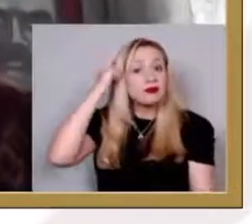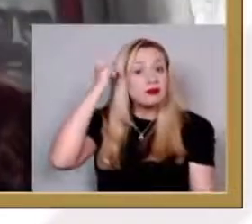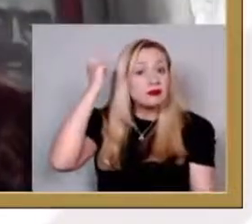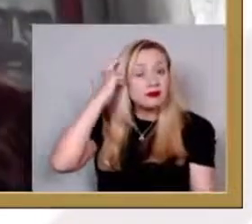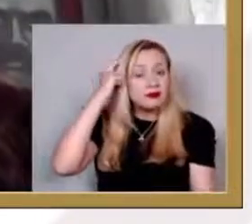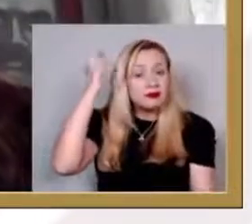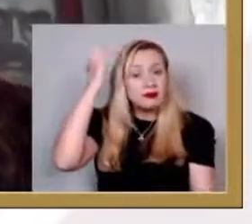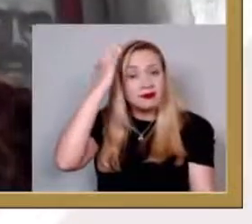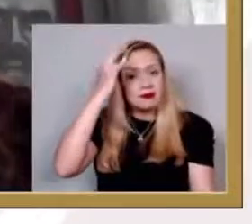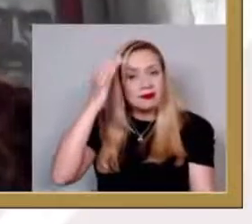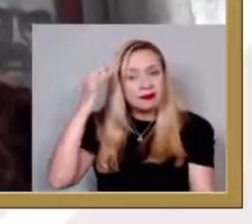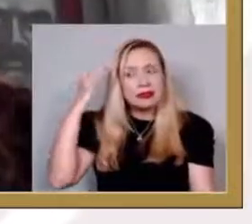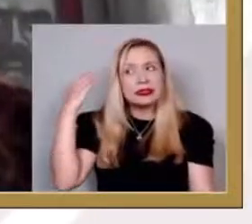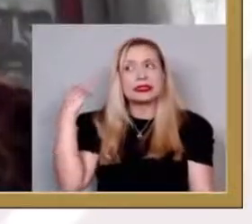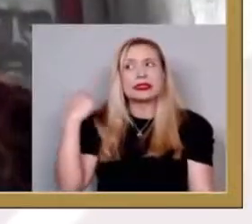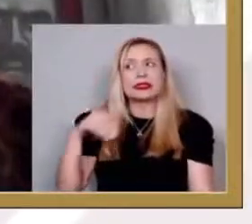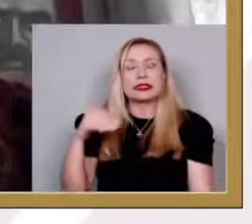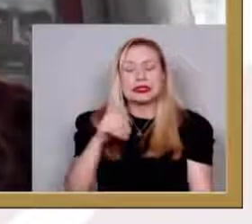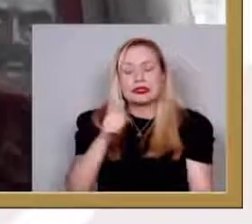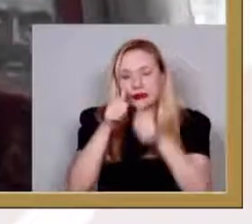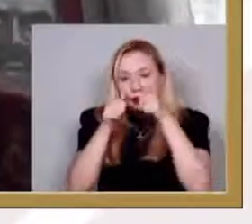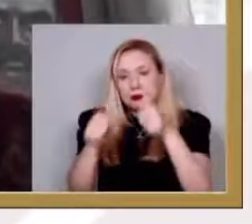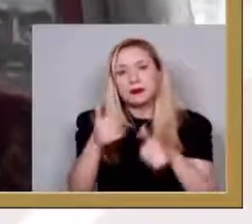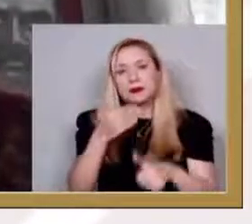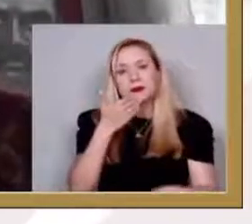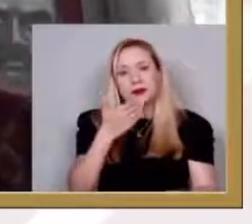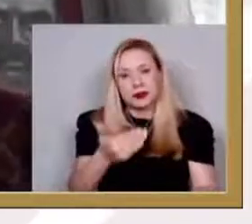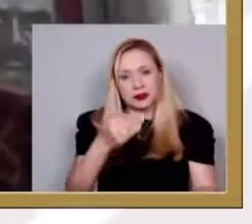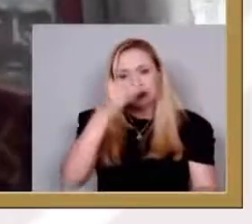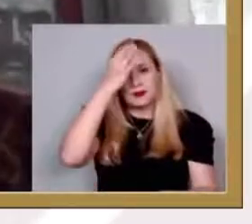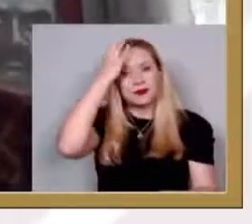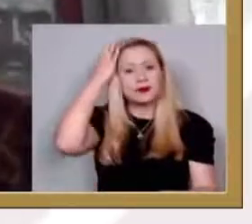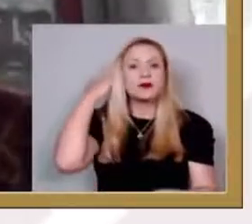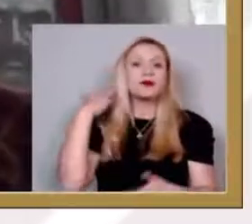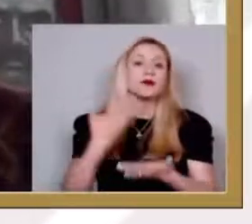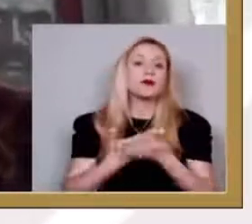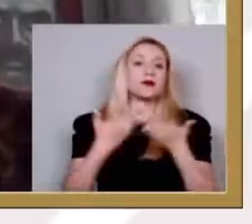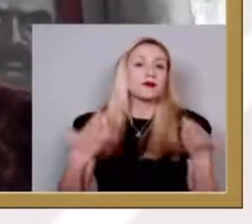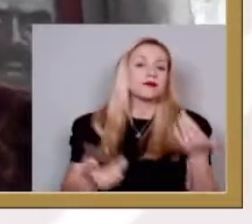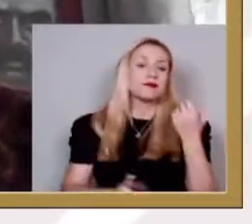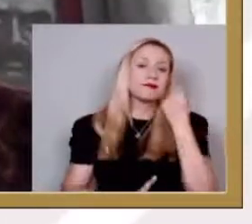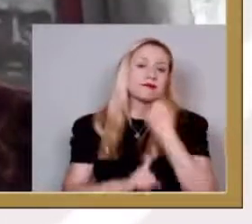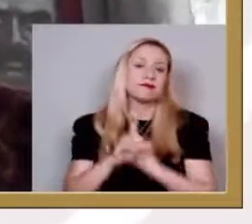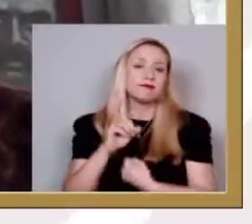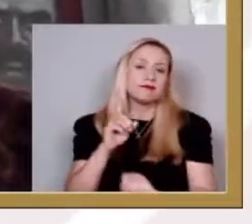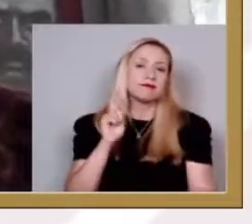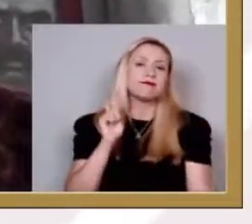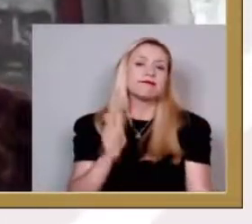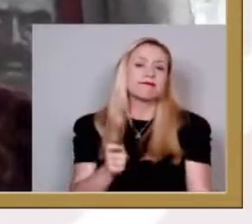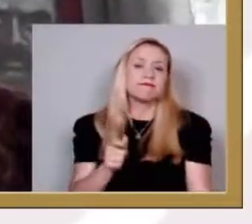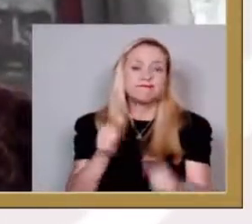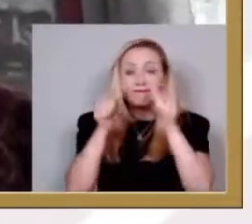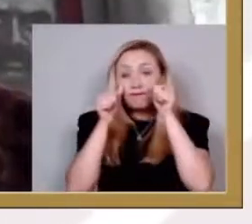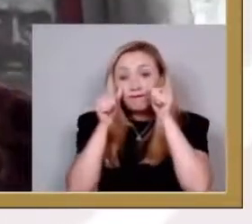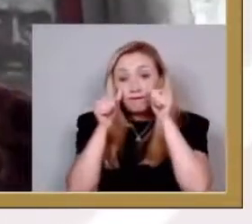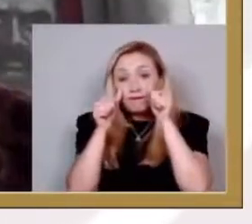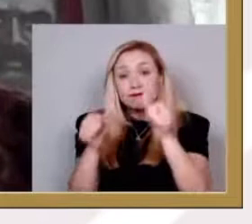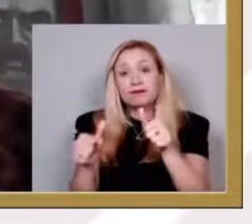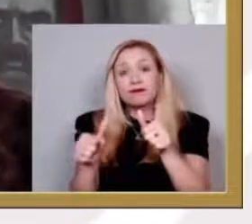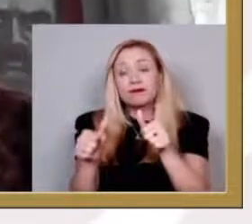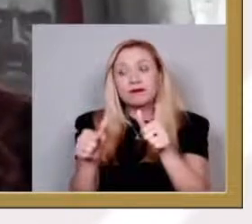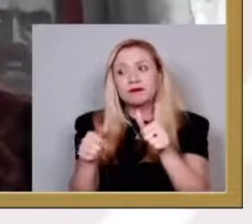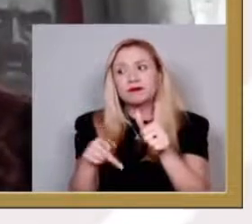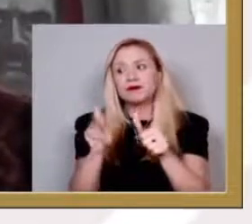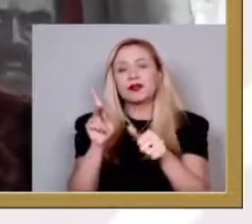concientización ciudadana y buen trato. Ahora el reto es que el buen trato rebase las carpas